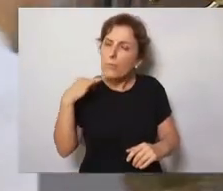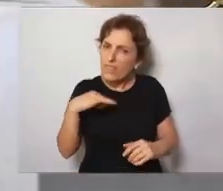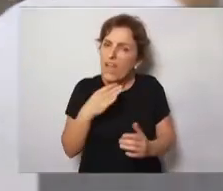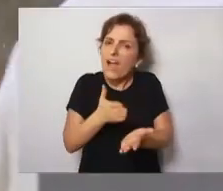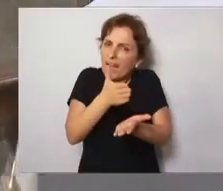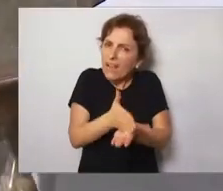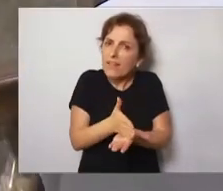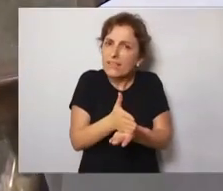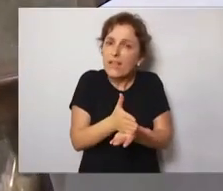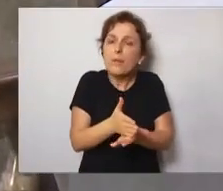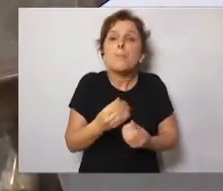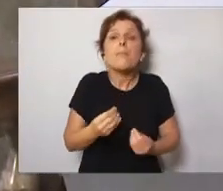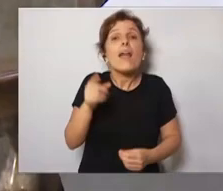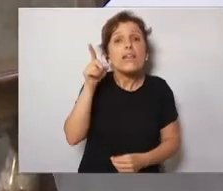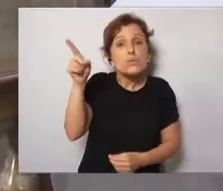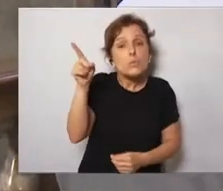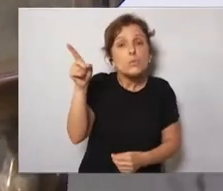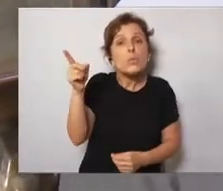para que tú puedas